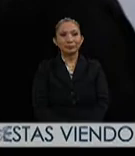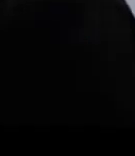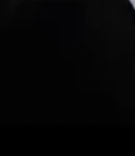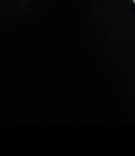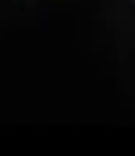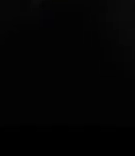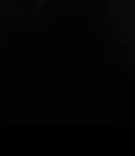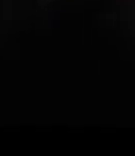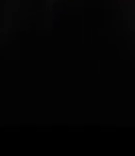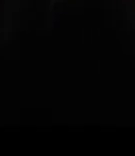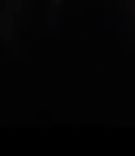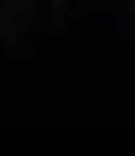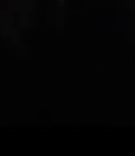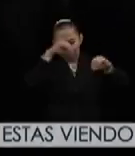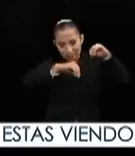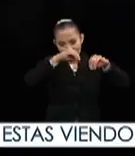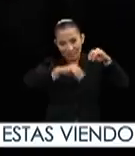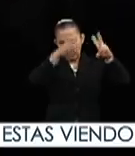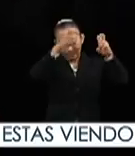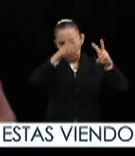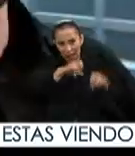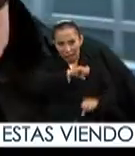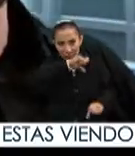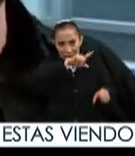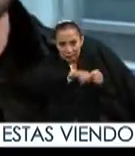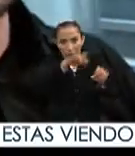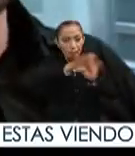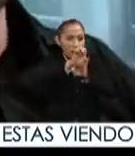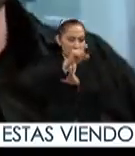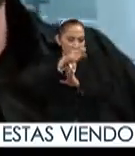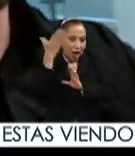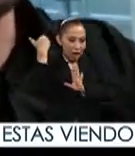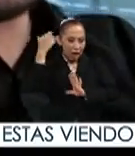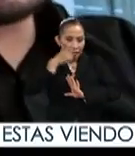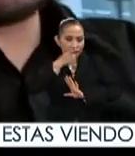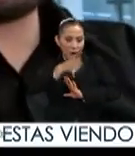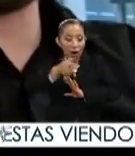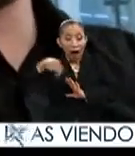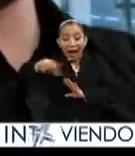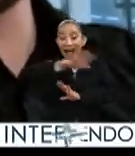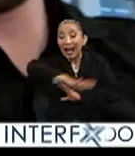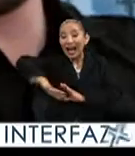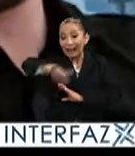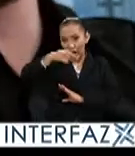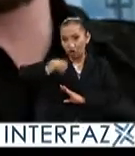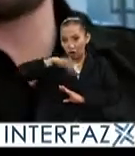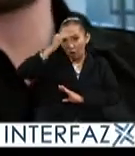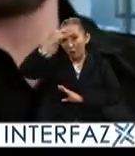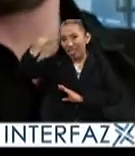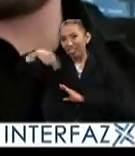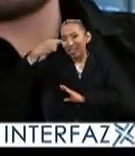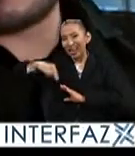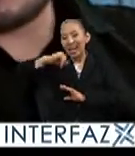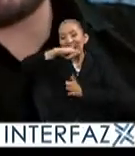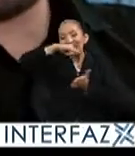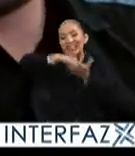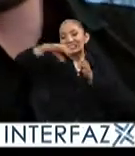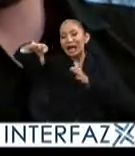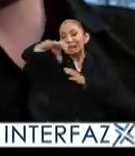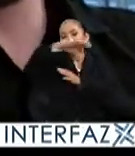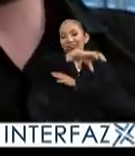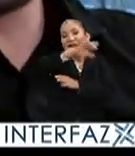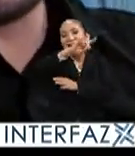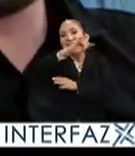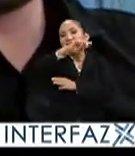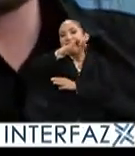Y a propósito de la creación de contenidos especiales, como ya han escuchado, es en esta parte que nosotros conocemos como las islas de edición,